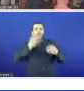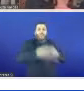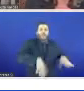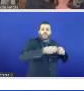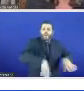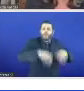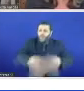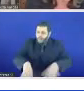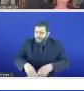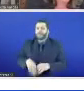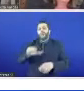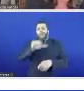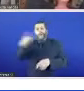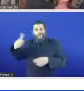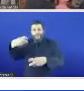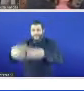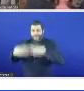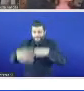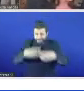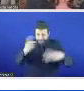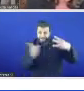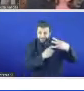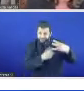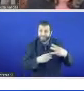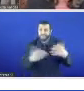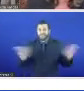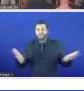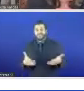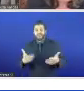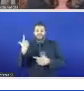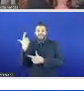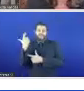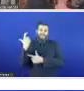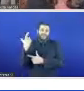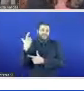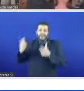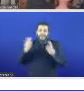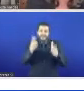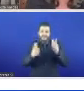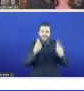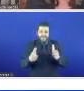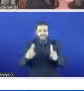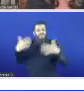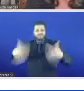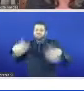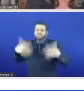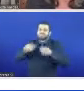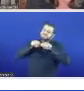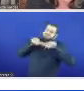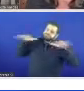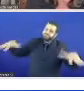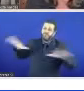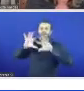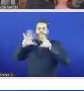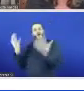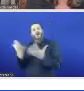conflictividad armada en el mundo. Creo que está muy claro que las dificultades en la pacificación en ciertas